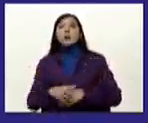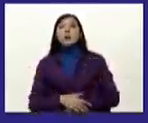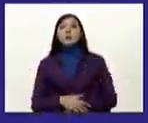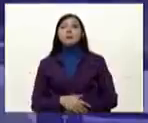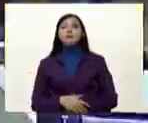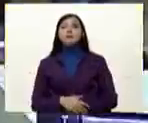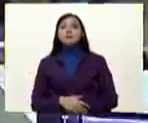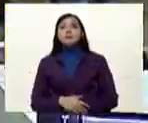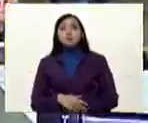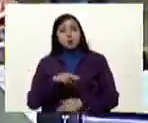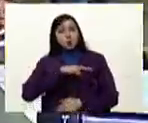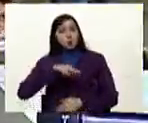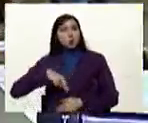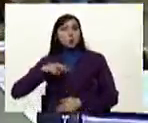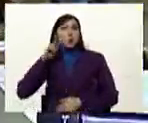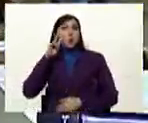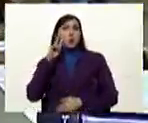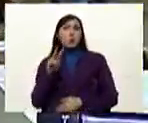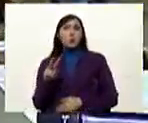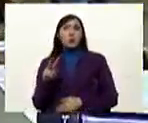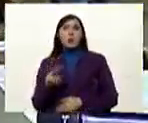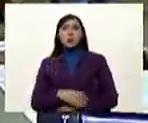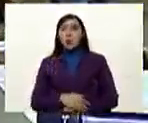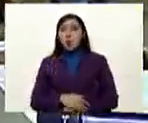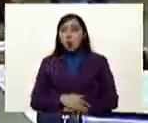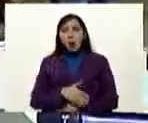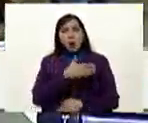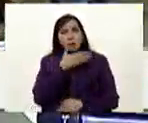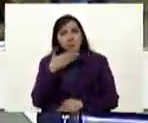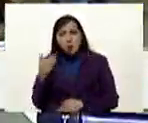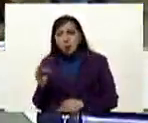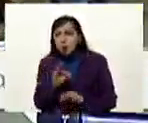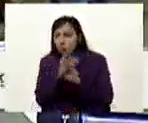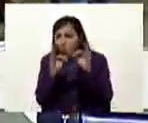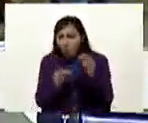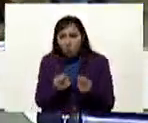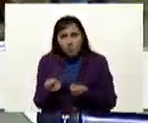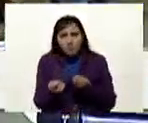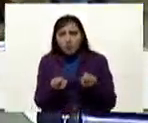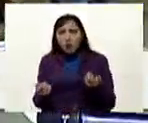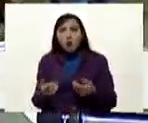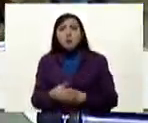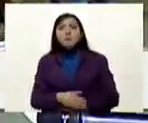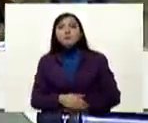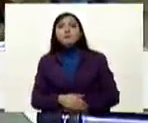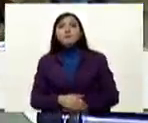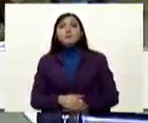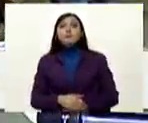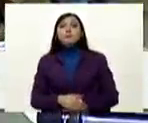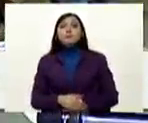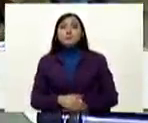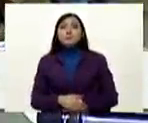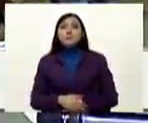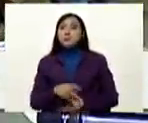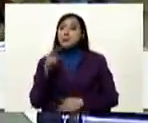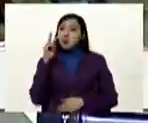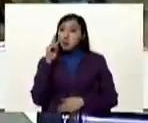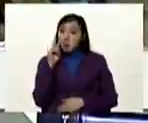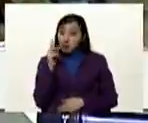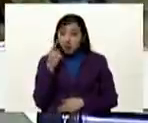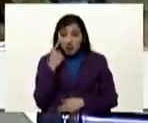Bueno, estamos viendo las mejores condiciones y estamos